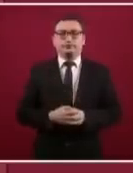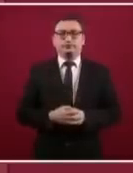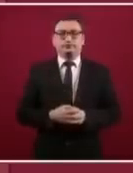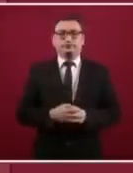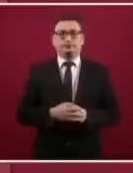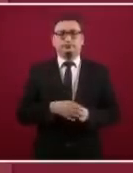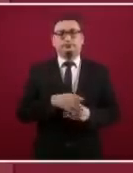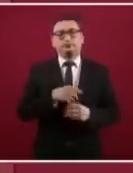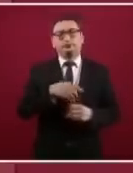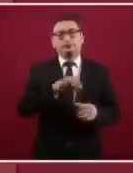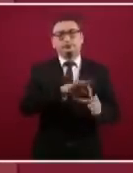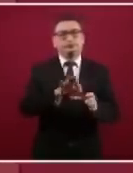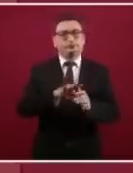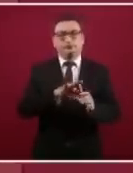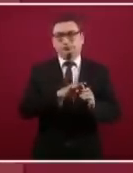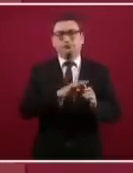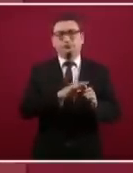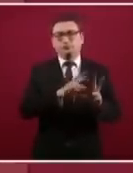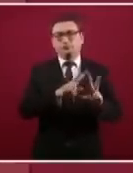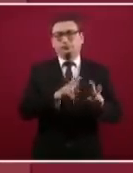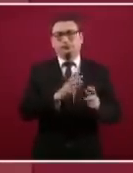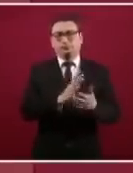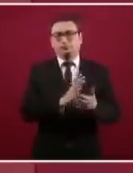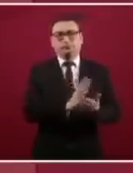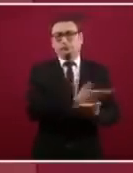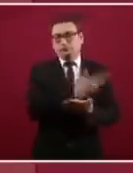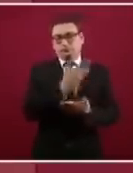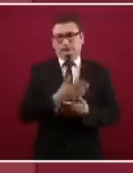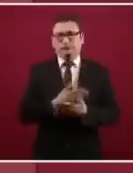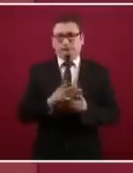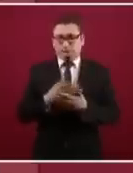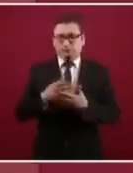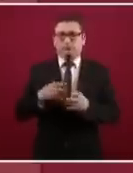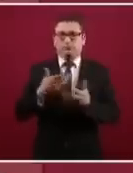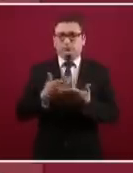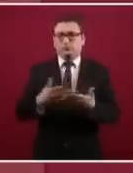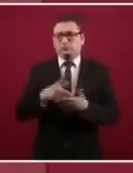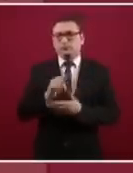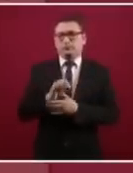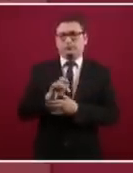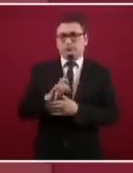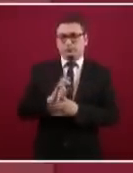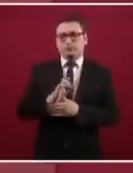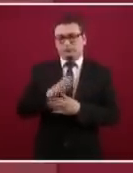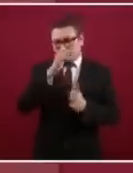aísle lo más que se puede este asunto, para que no se